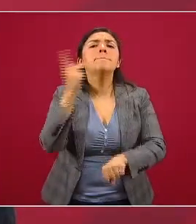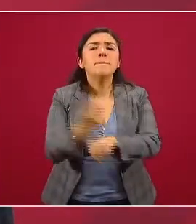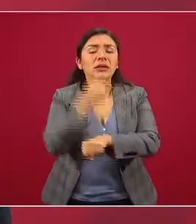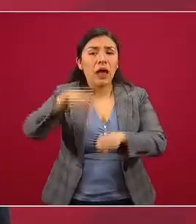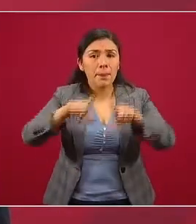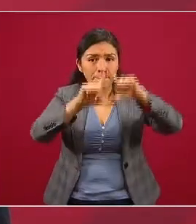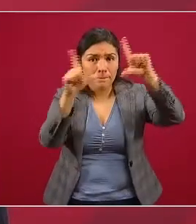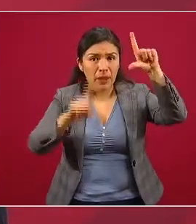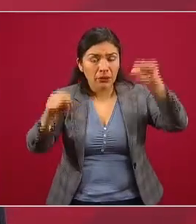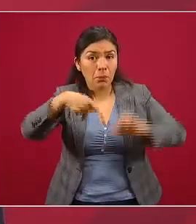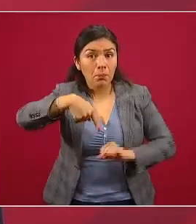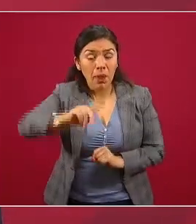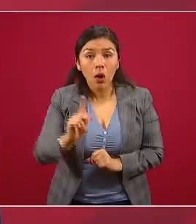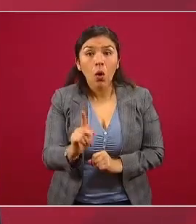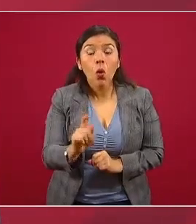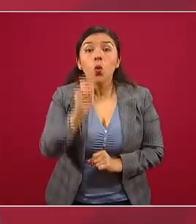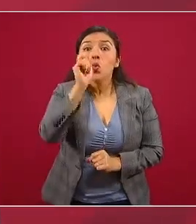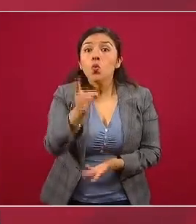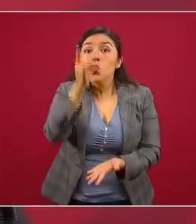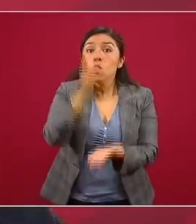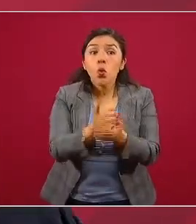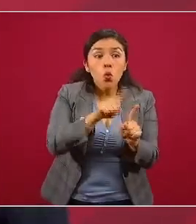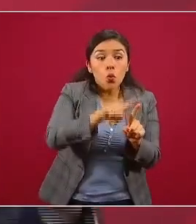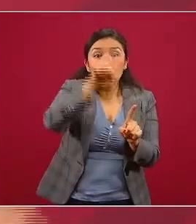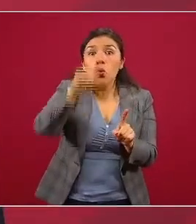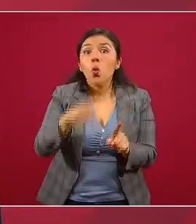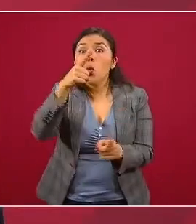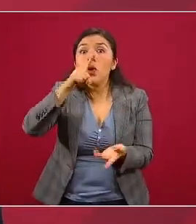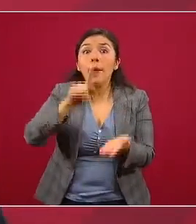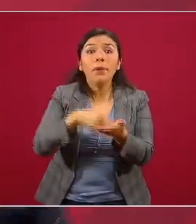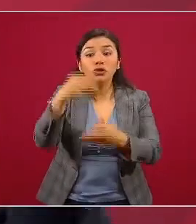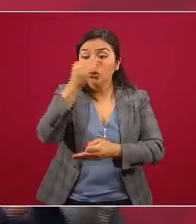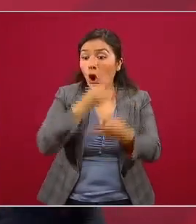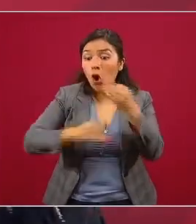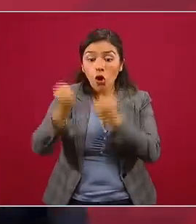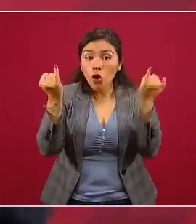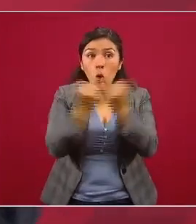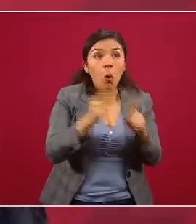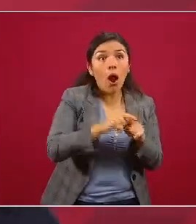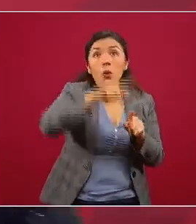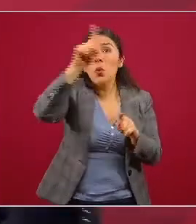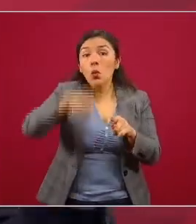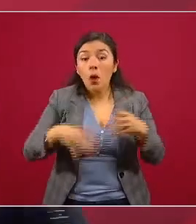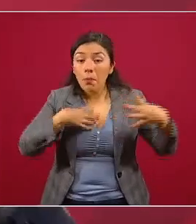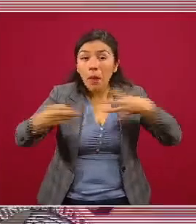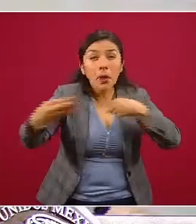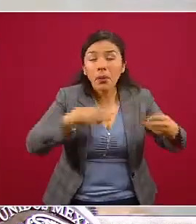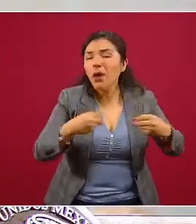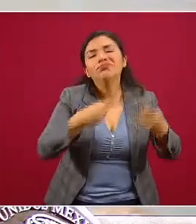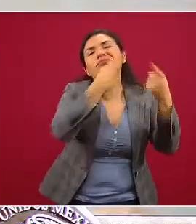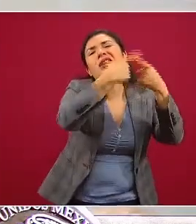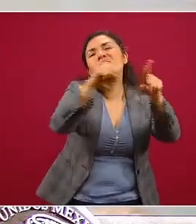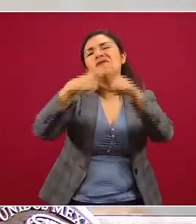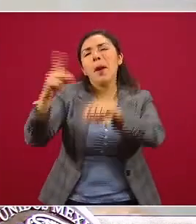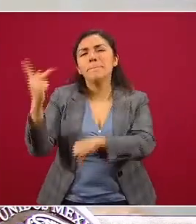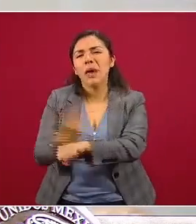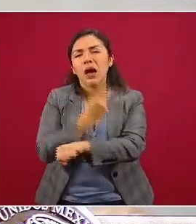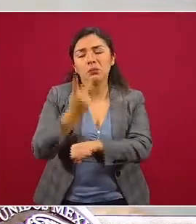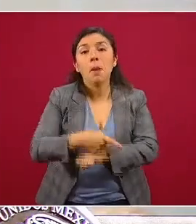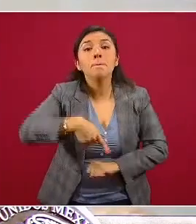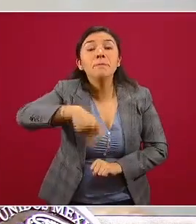país, pero no hay una sola curva epidémica, un solo ciclo epidémico, sino que van ocurriendo a distinto tiempo.